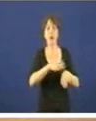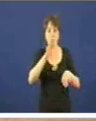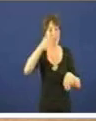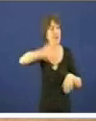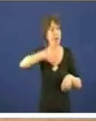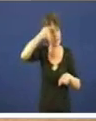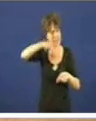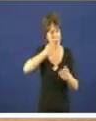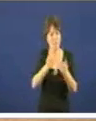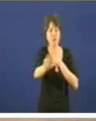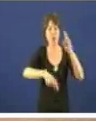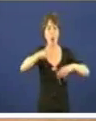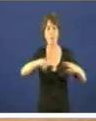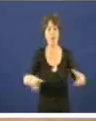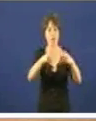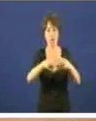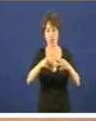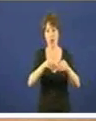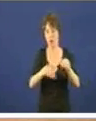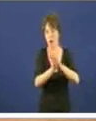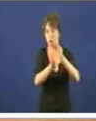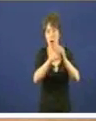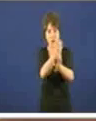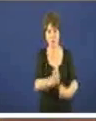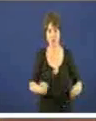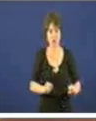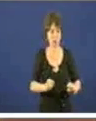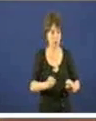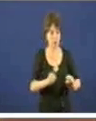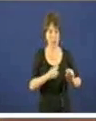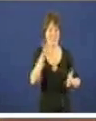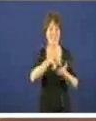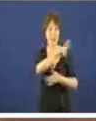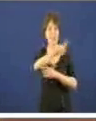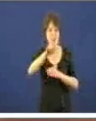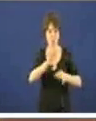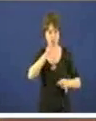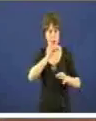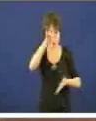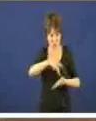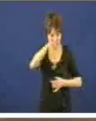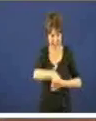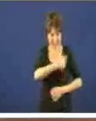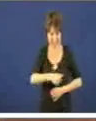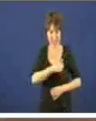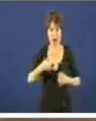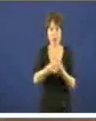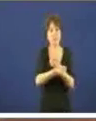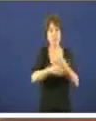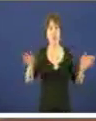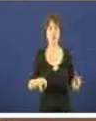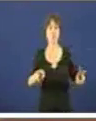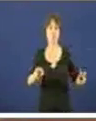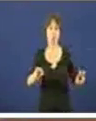que? E non me veña a falar agora de edificios suntuarios. 21 de setembro, vostede estivo aquí en Santiago inaugurando un novo